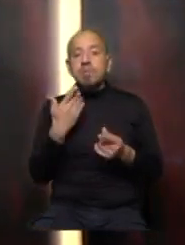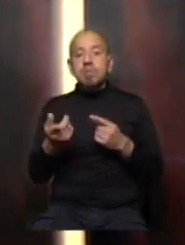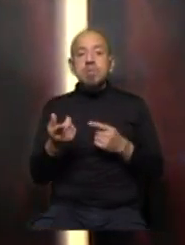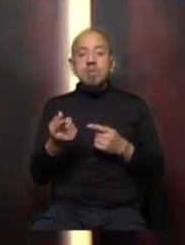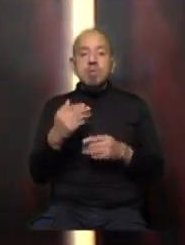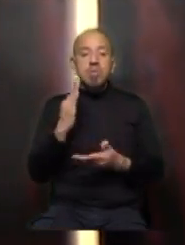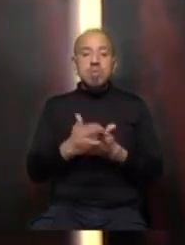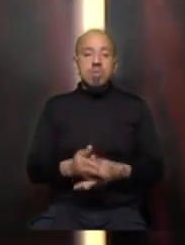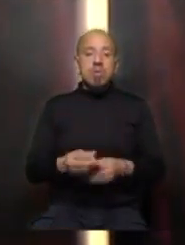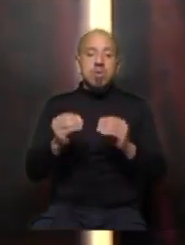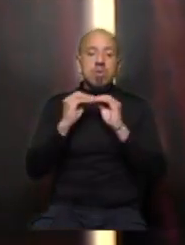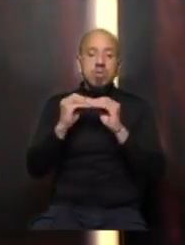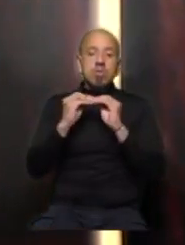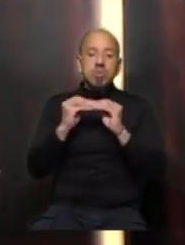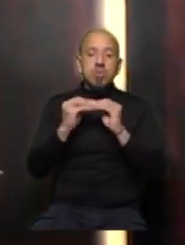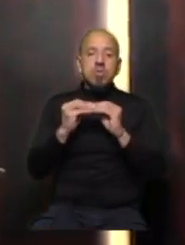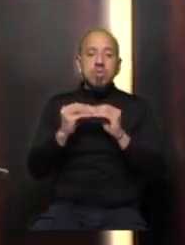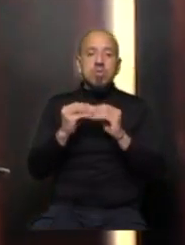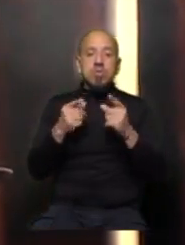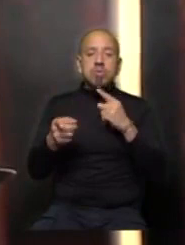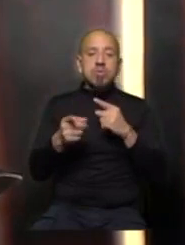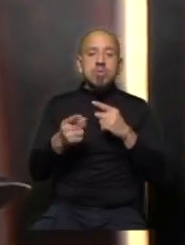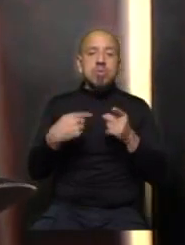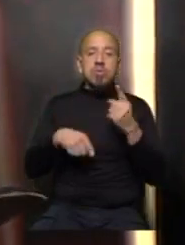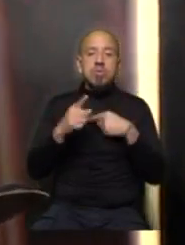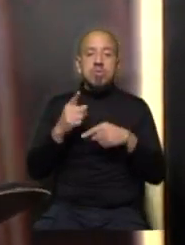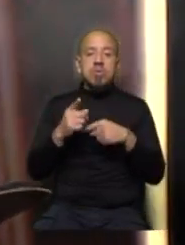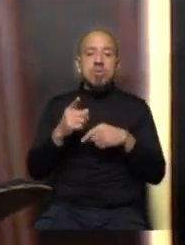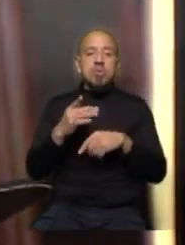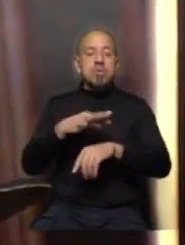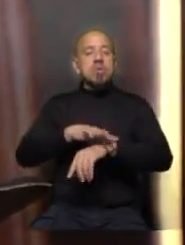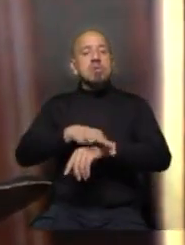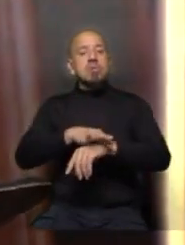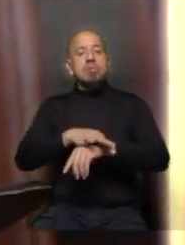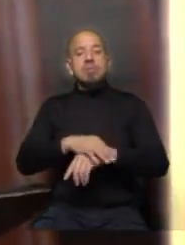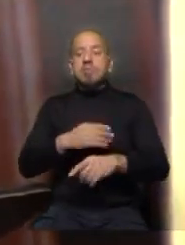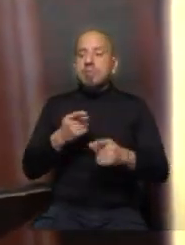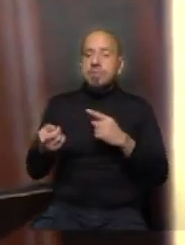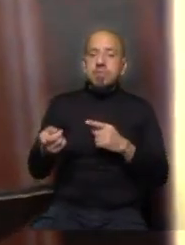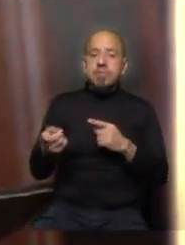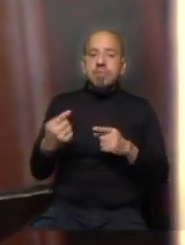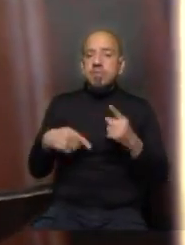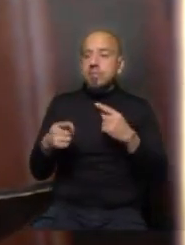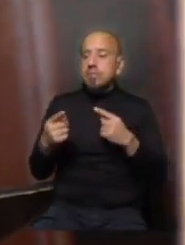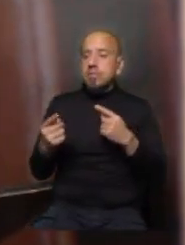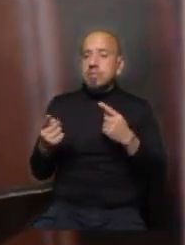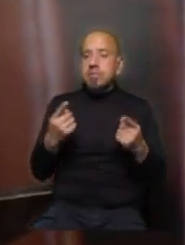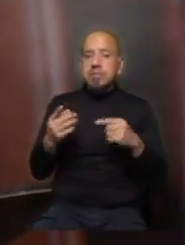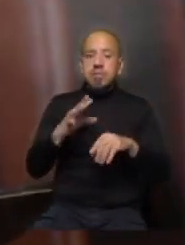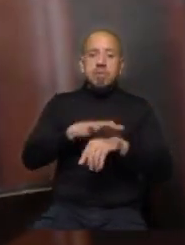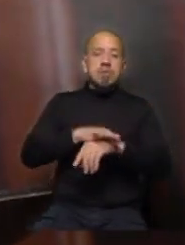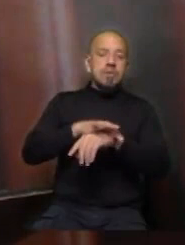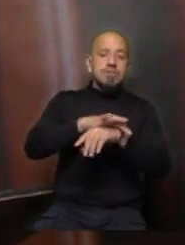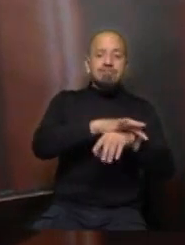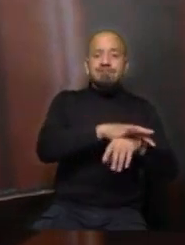consulta Alicia yacía en estupor mientras ellos la pulsaba pasándose de a uno a otro la muñeca